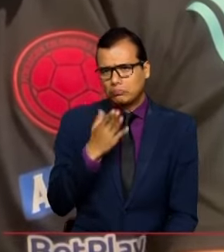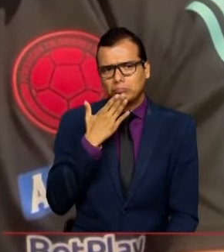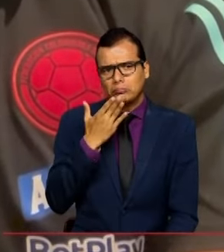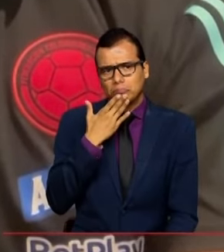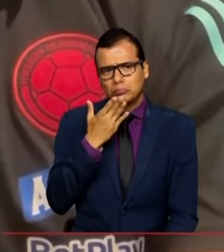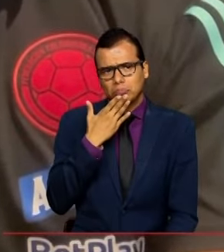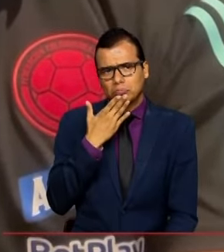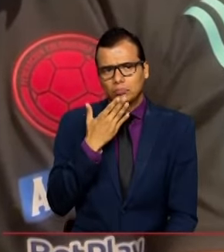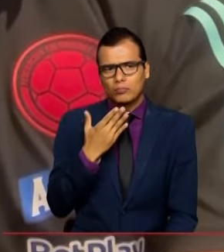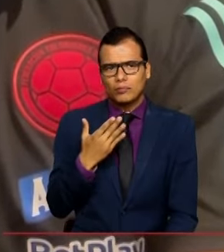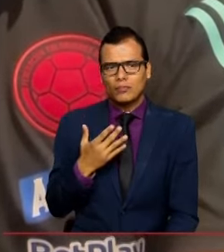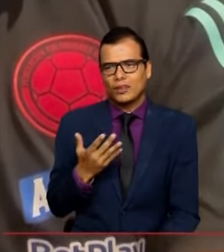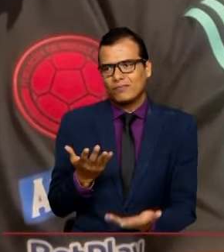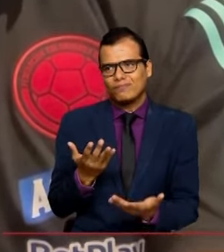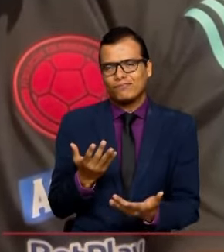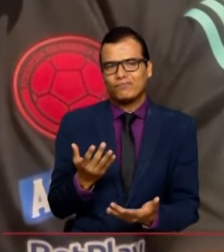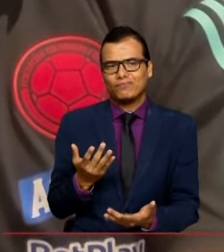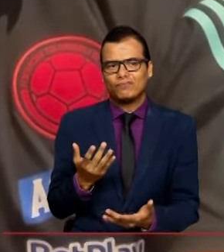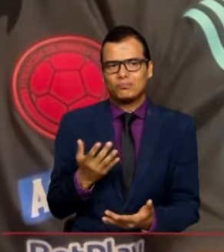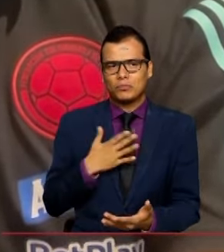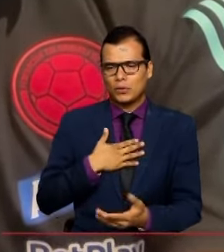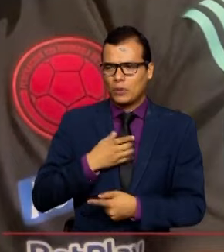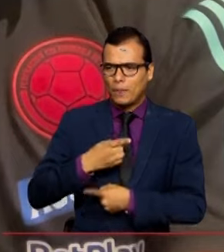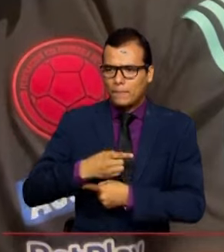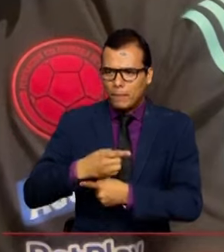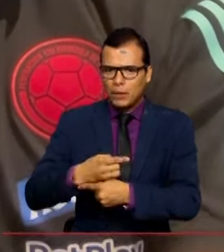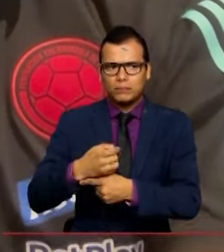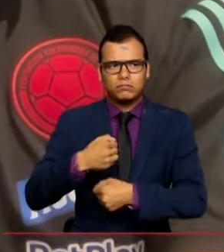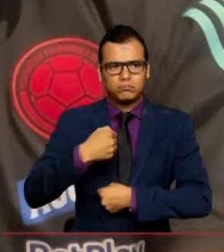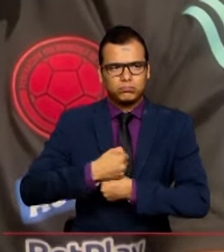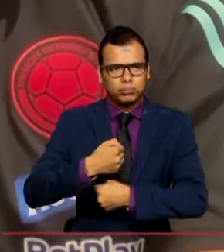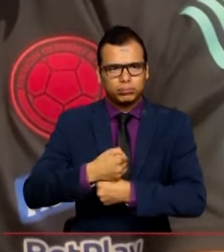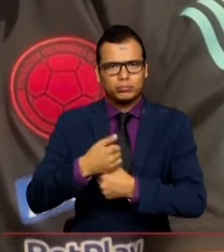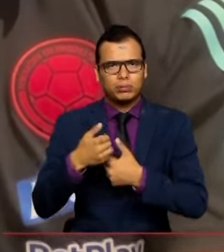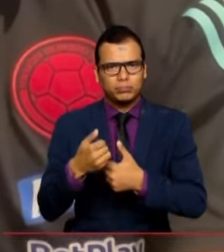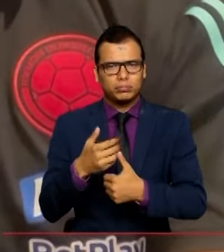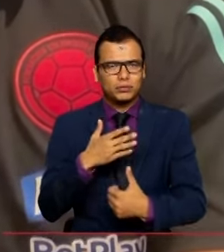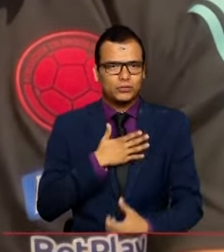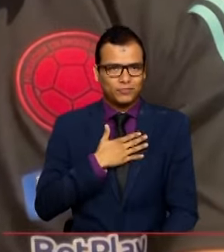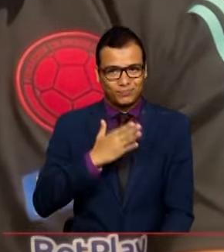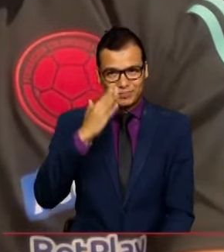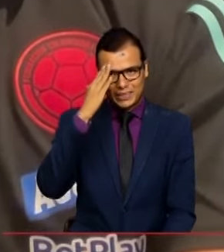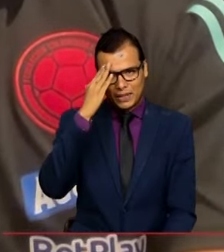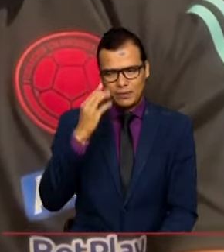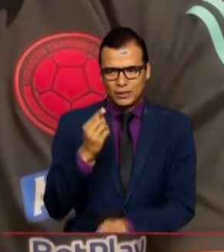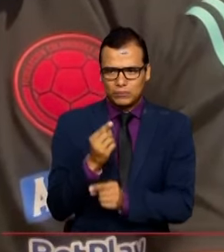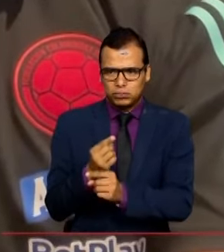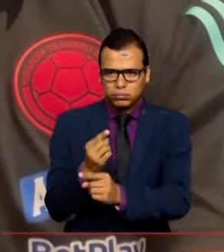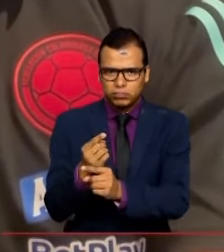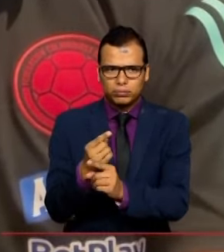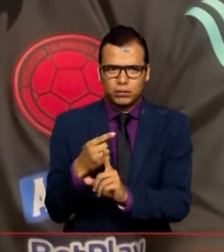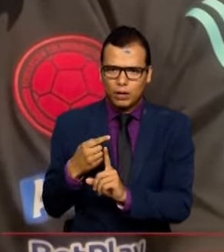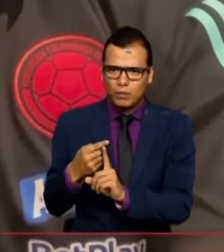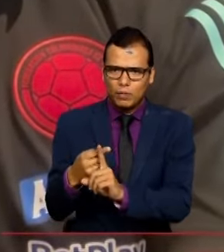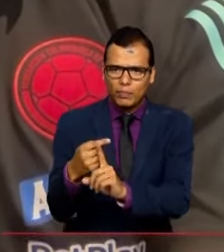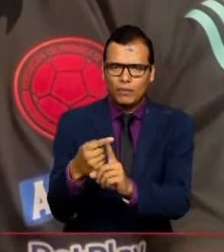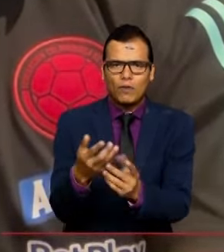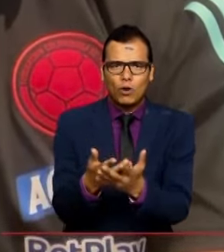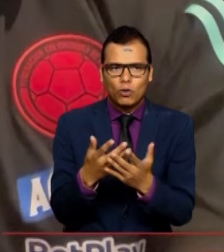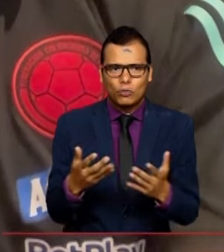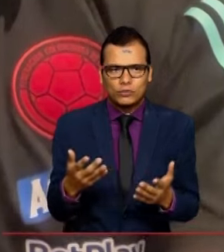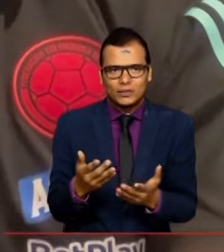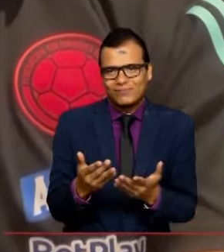por todo lo que se fue dando. Por supuesto que las, los resultados positivos se consolidan todo lo que se hace, ¿no?